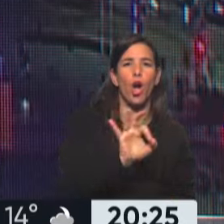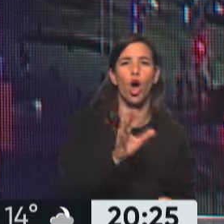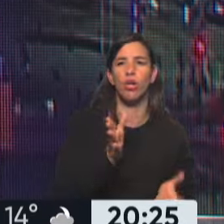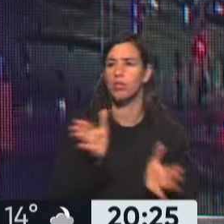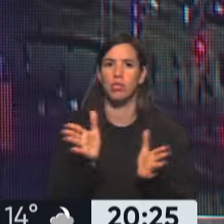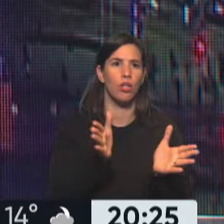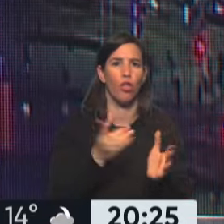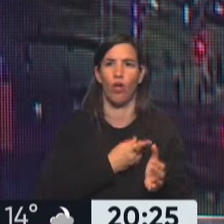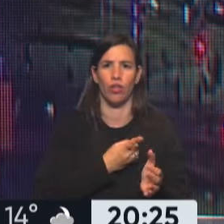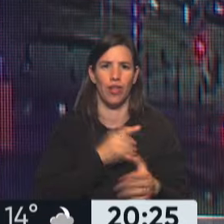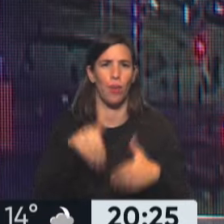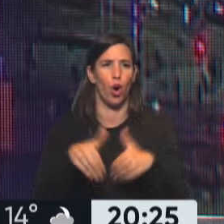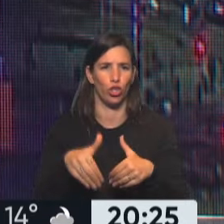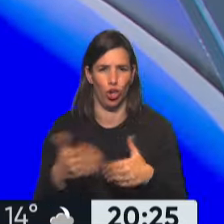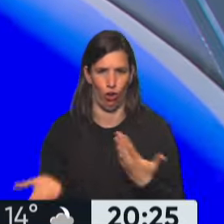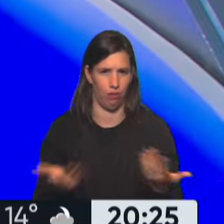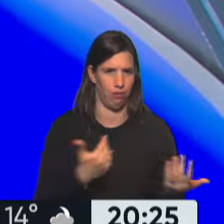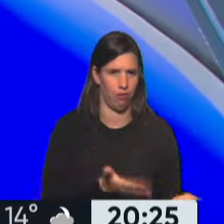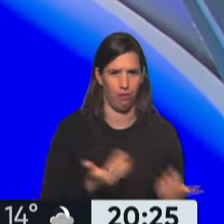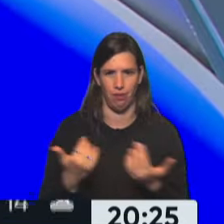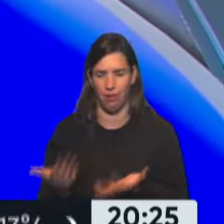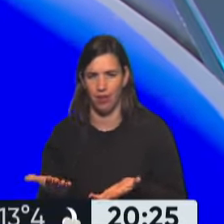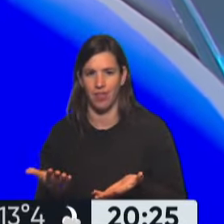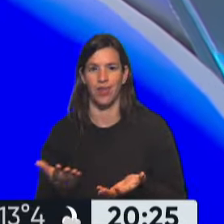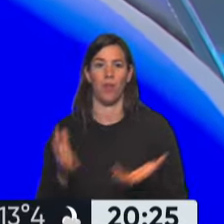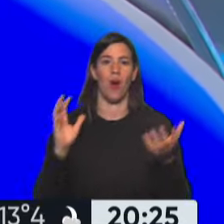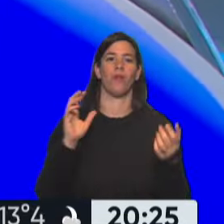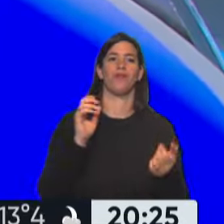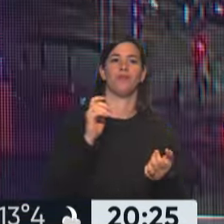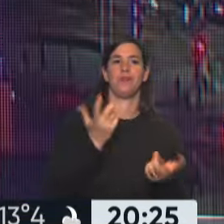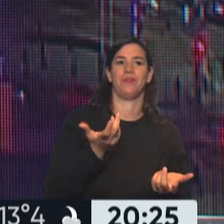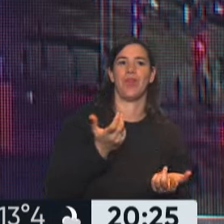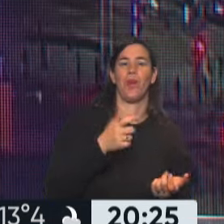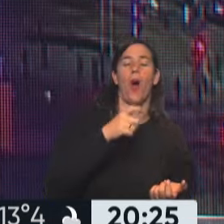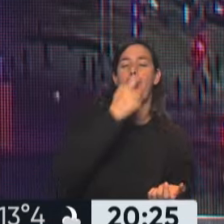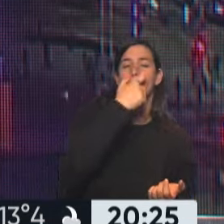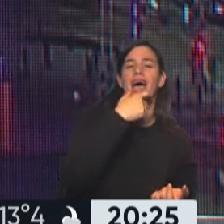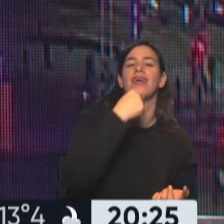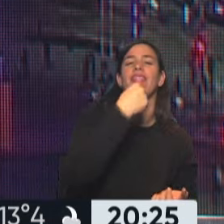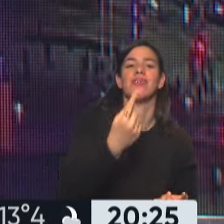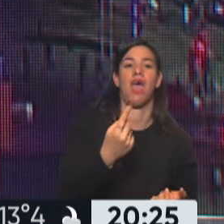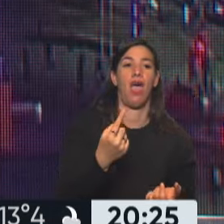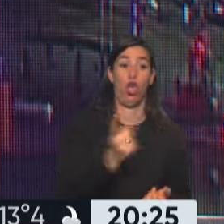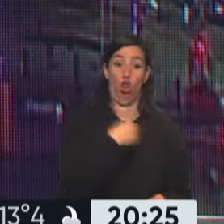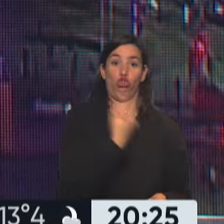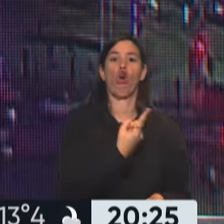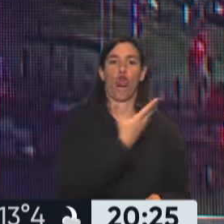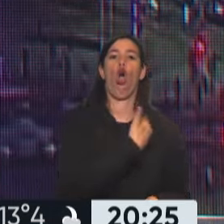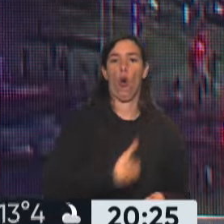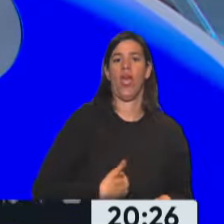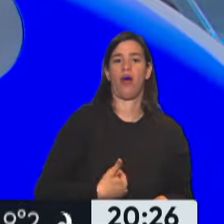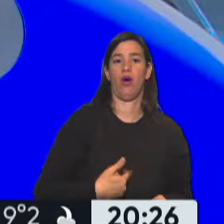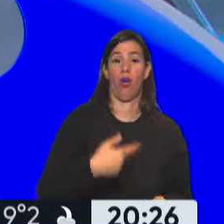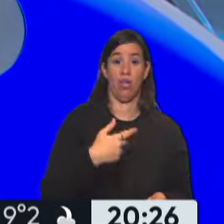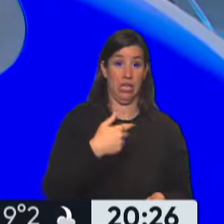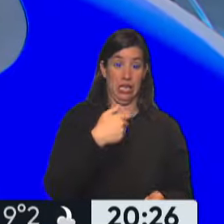dilemática es nosotros somos los que gobernamos somos esto y si no vuelve el kissnerismo duro por lo tanto es de una